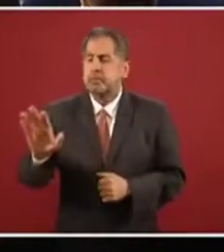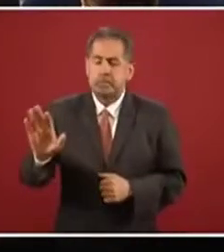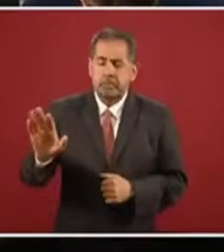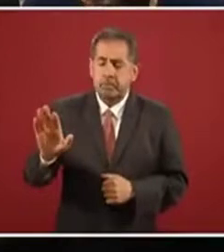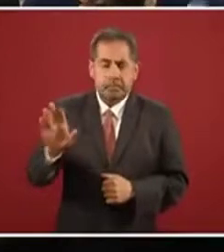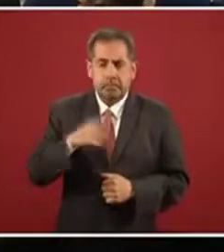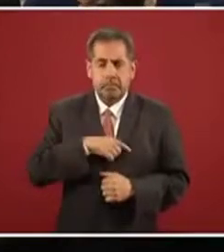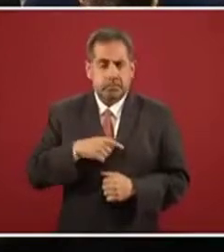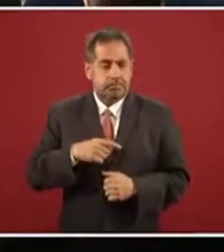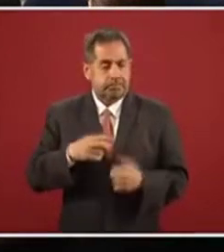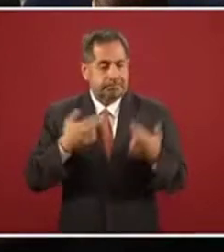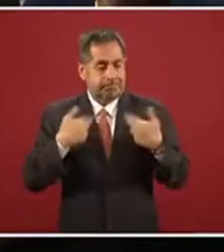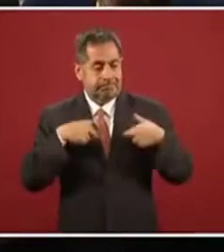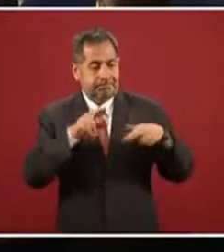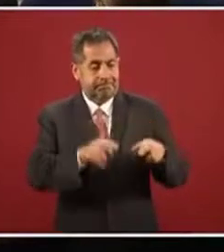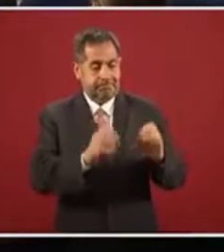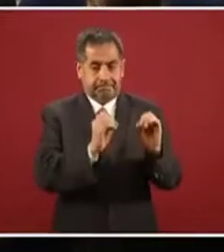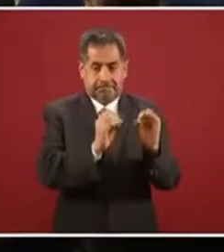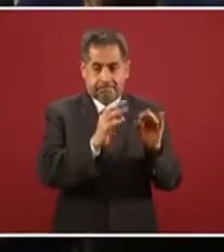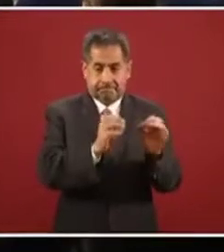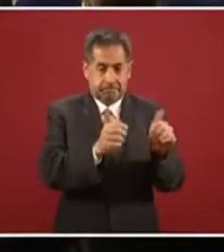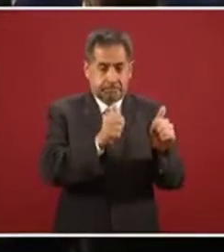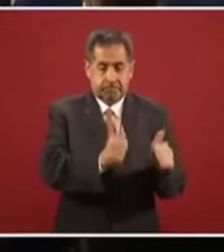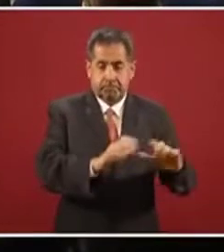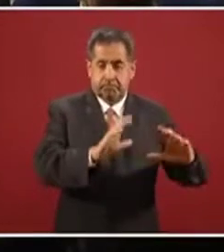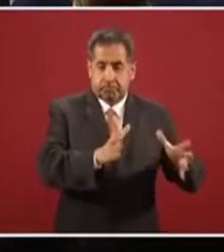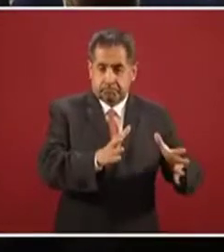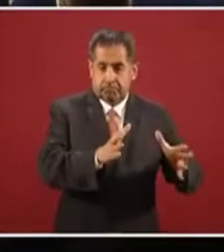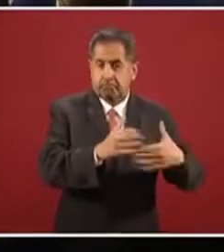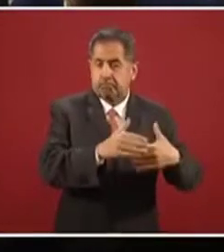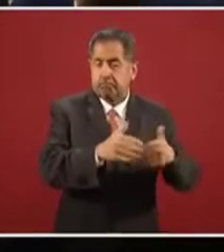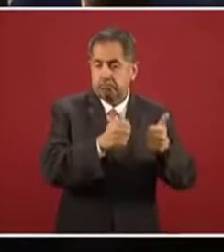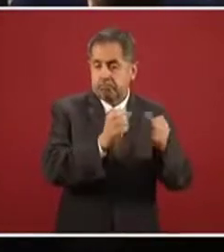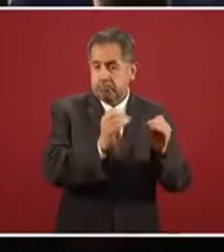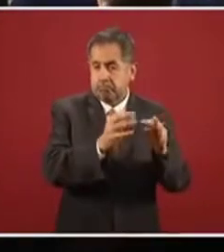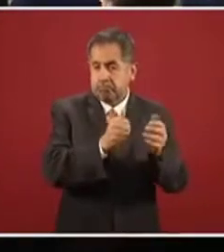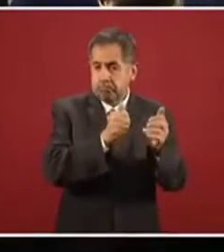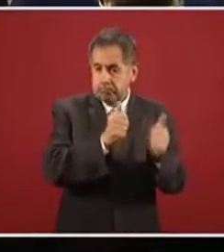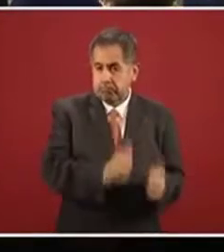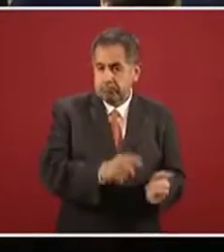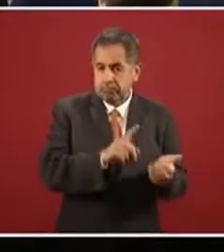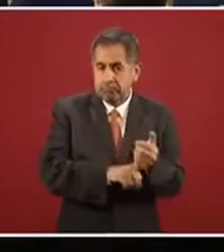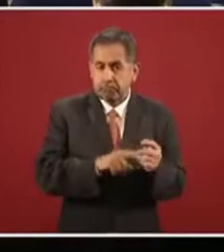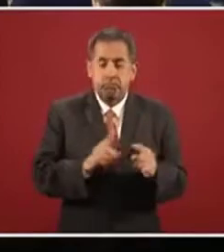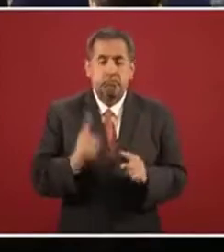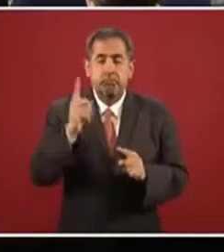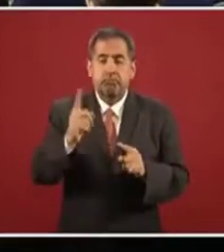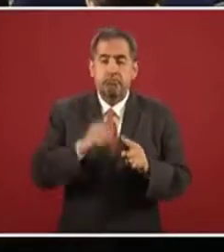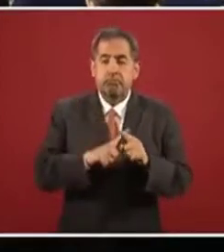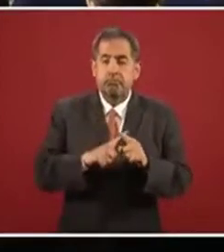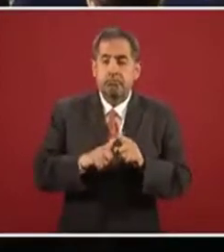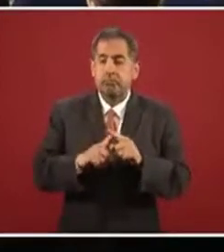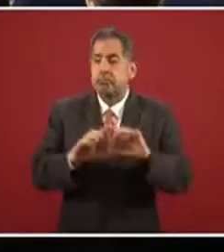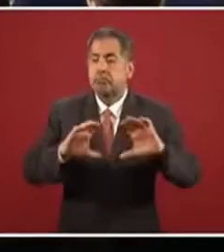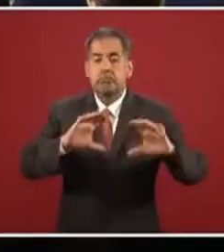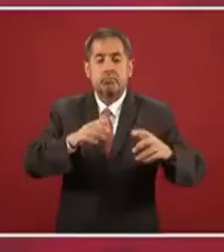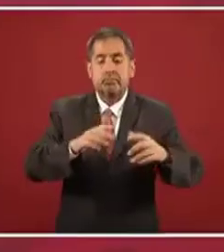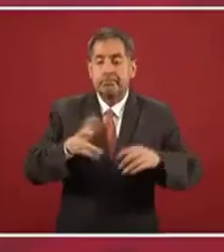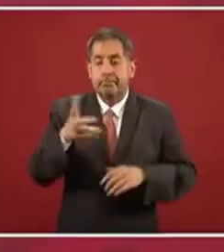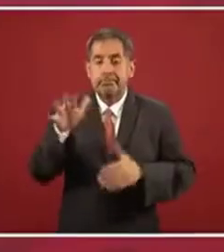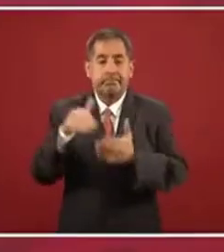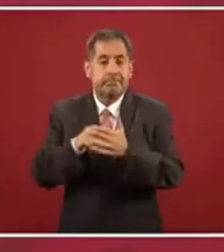nuestra representación en Bolivia, entre otras razones. Hay muchas, pero hay una comunidad de 10,000 mexicanas y